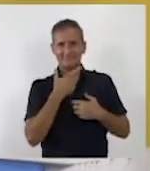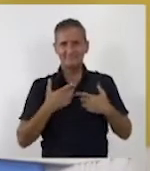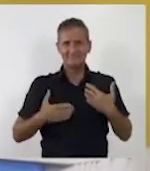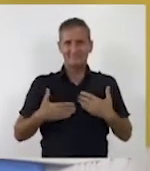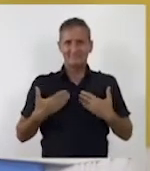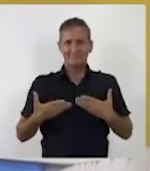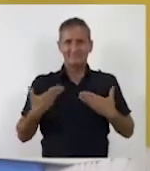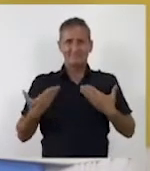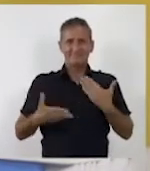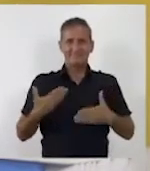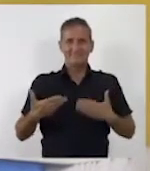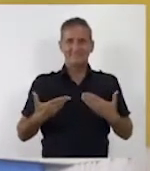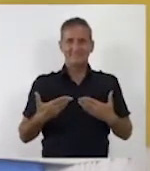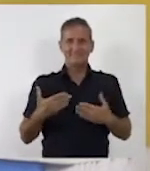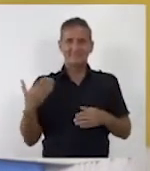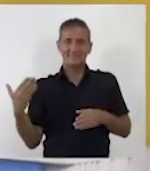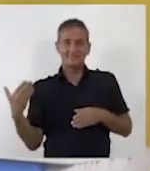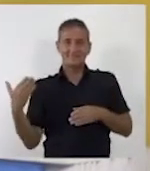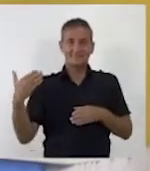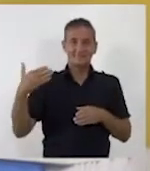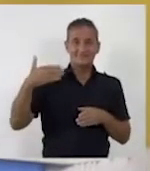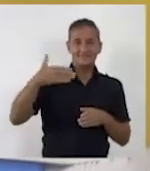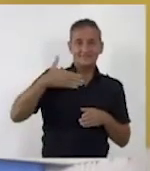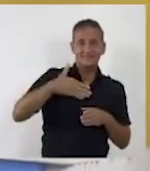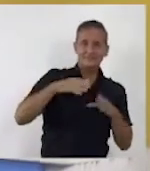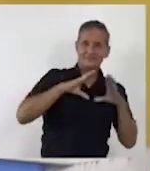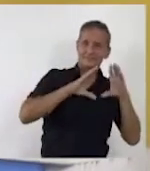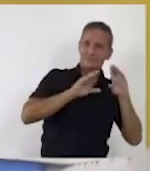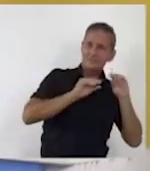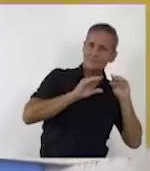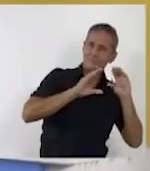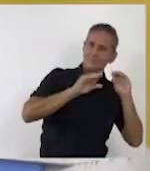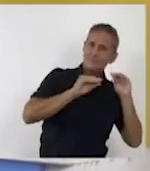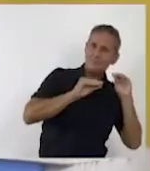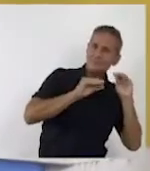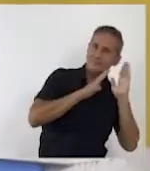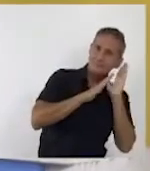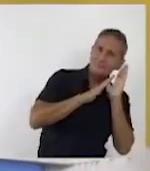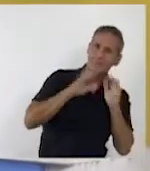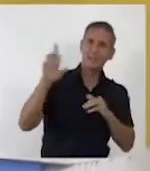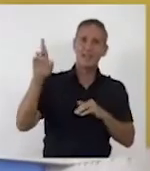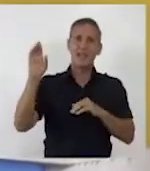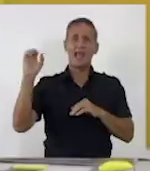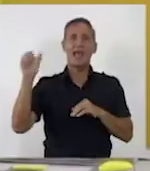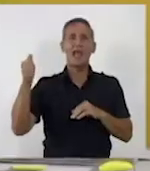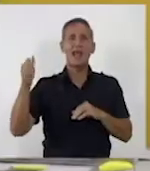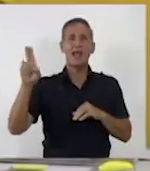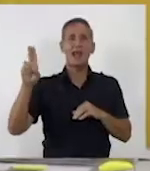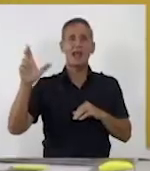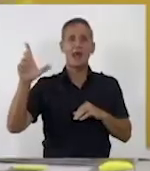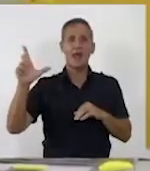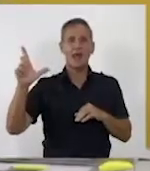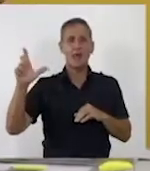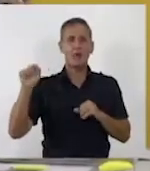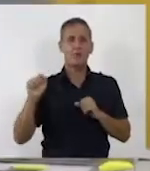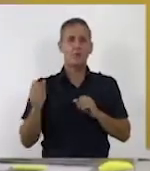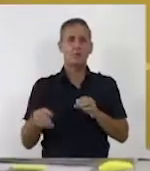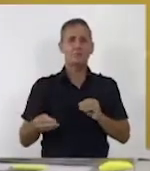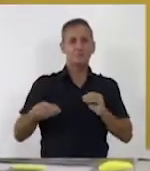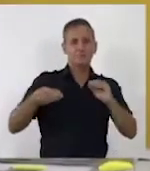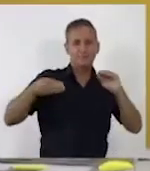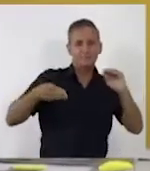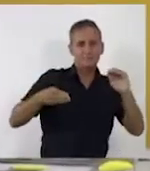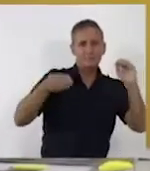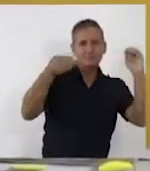hasta que llega a la almohada de raúl y le pone el sable dorado en la almohada ahí está el mensaje